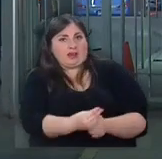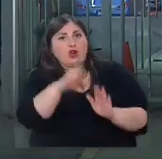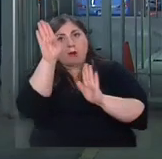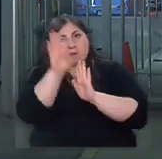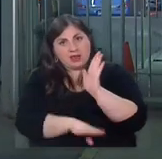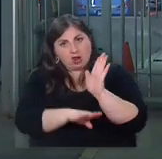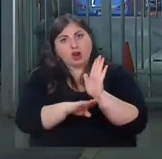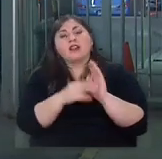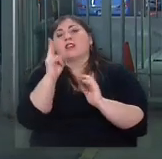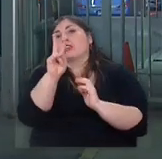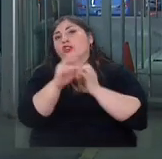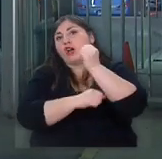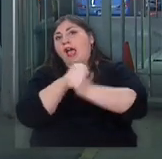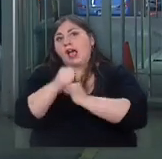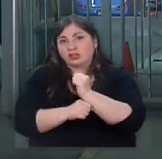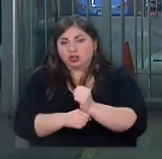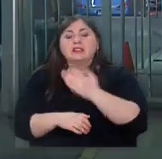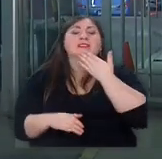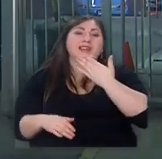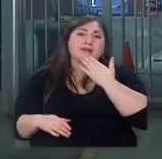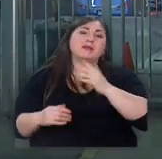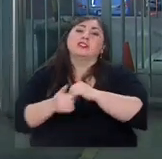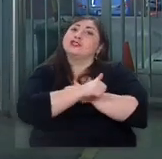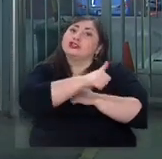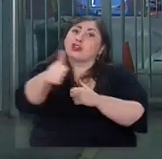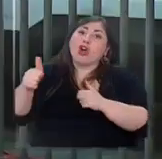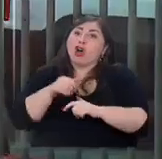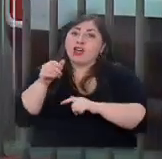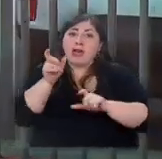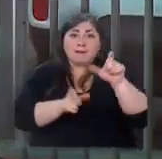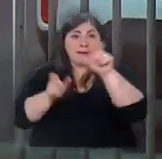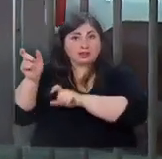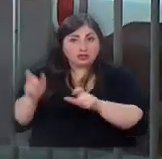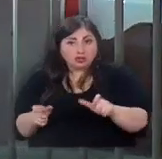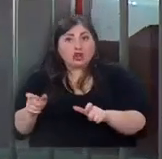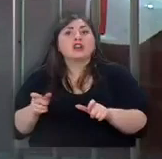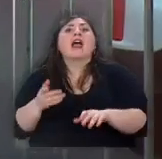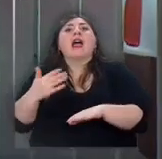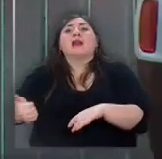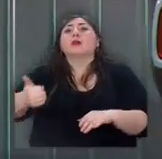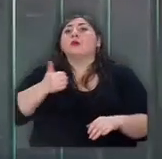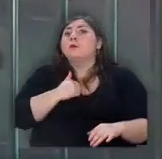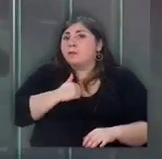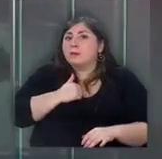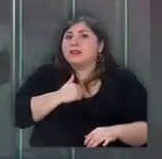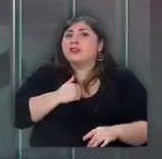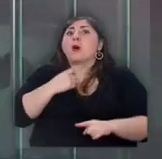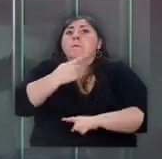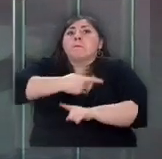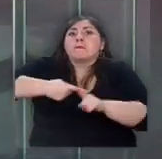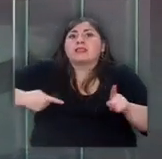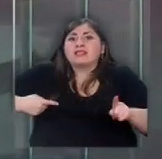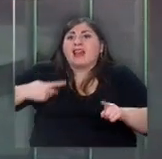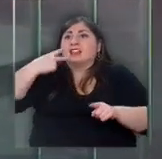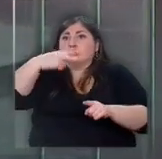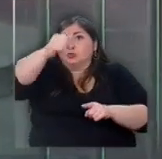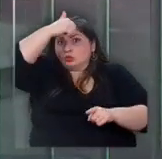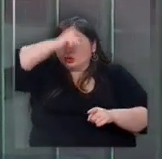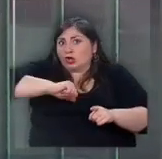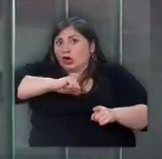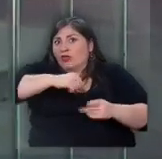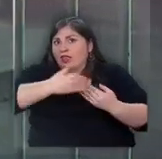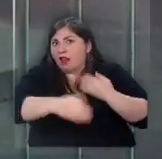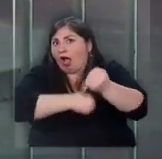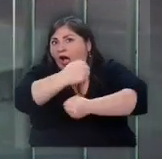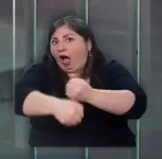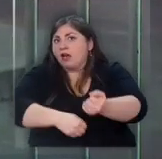menores de 2 años y también para todas aquellas personas que entonces hayan cumplido la mitad de sus condenas o que le reste